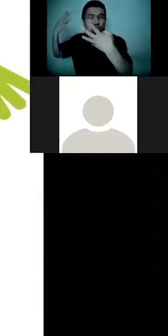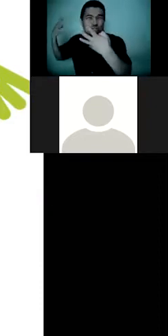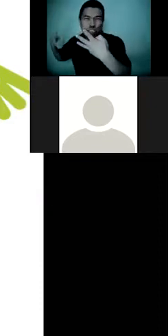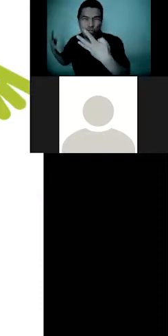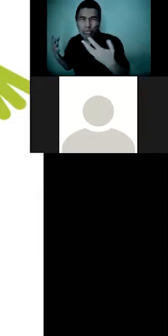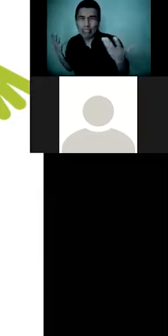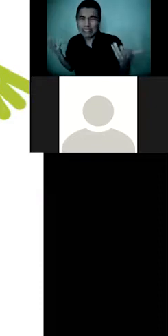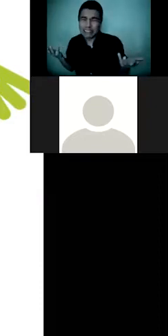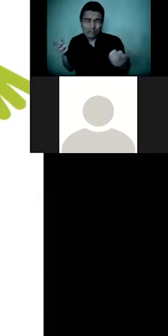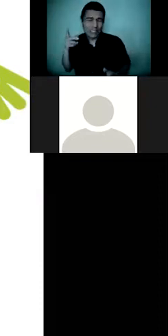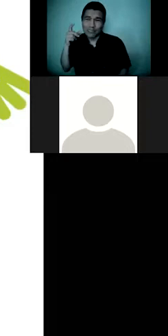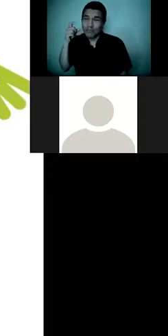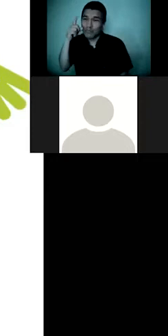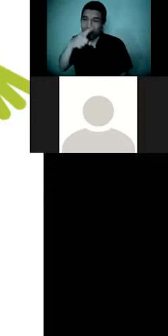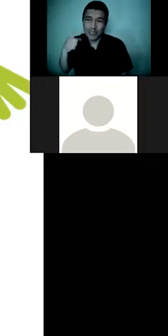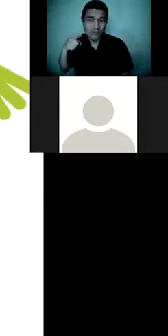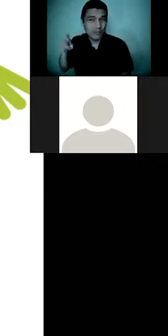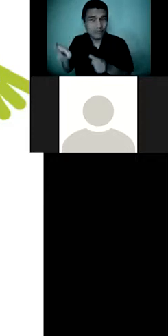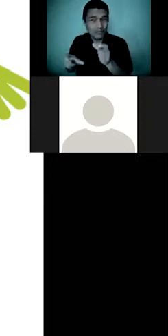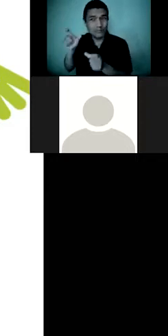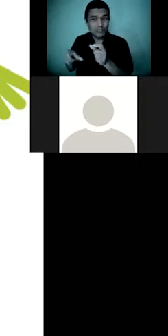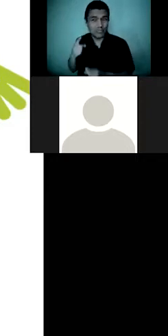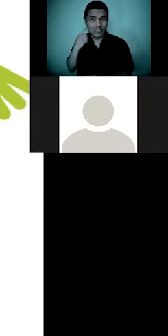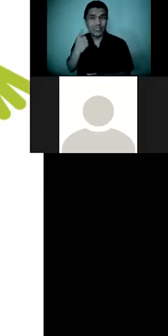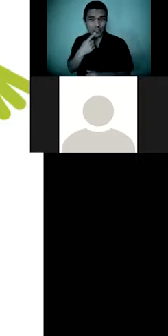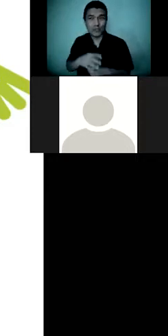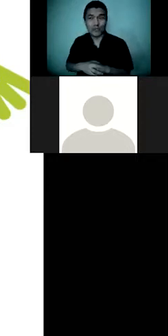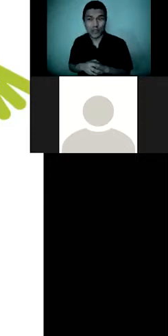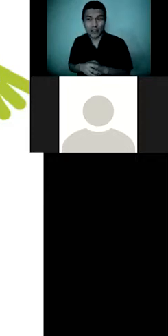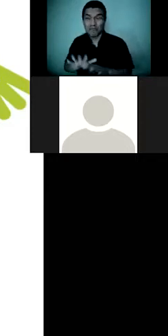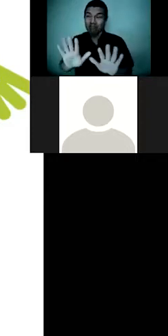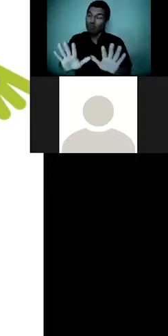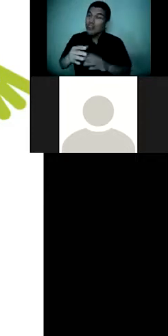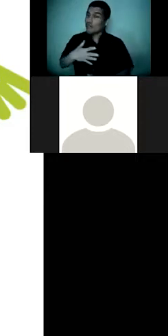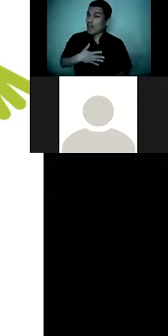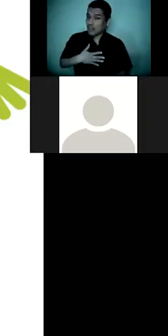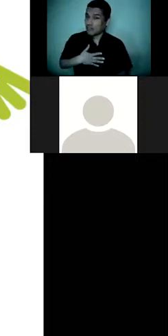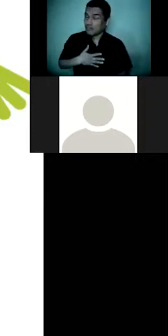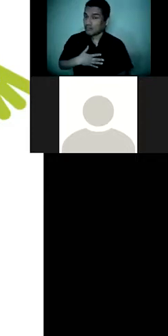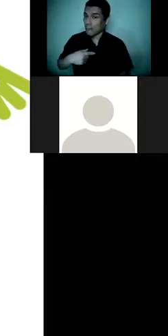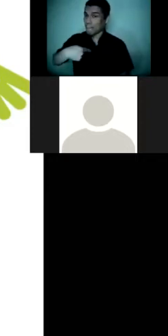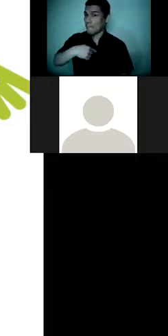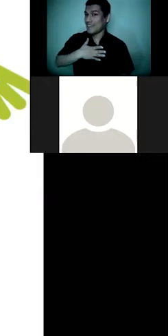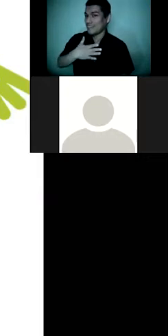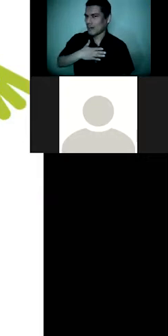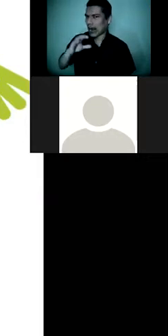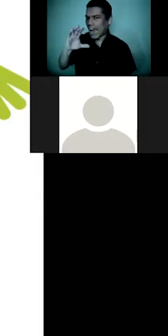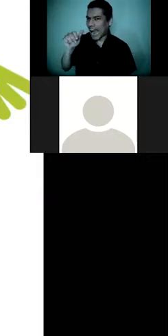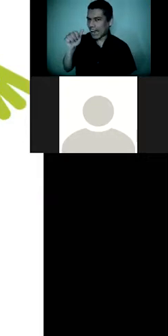eso debe ser terrible escucharlo así, ¿no? Es muy difícil de tener una buena rehabilitación con